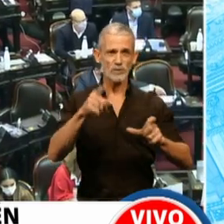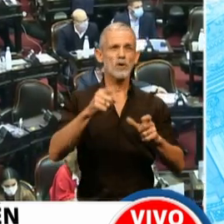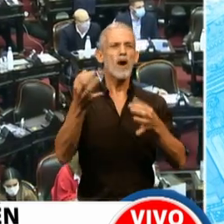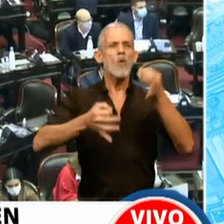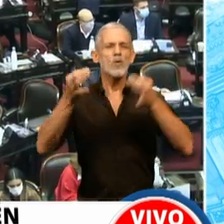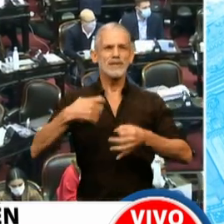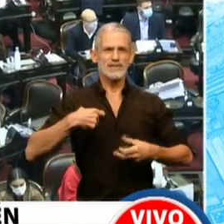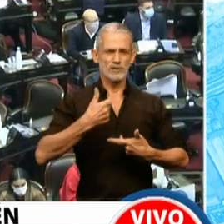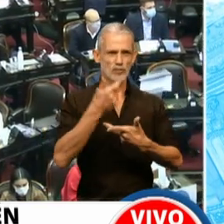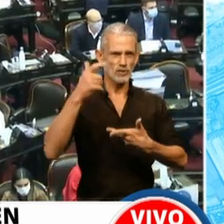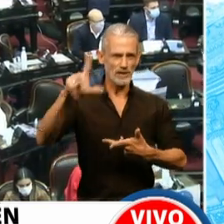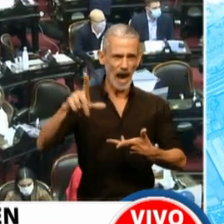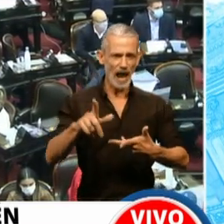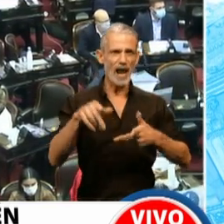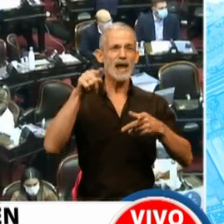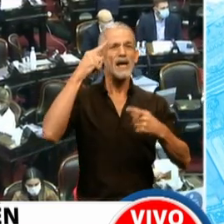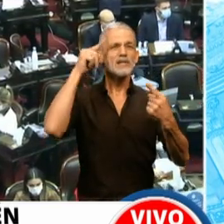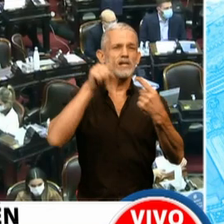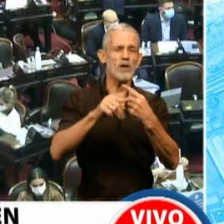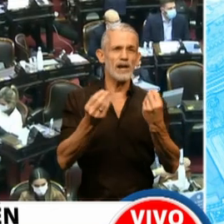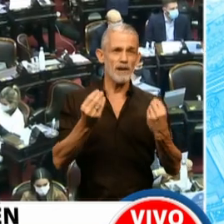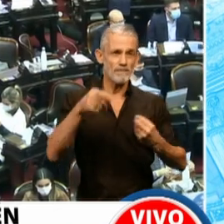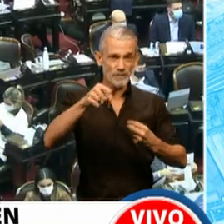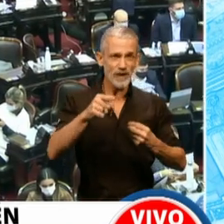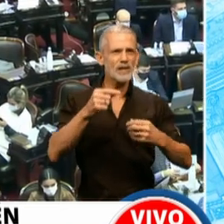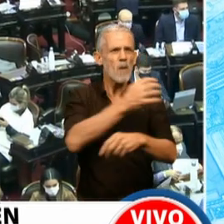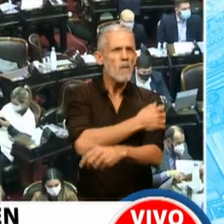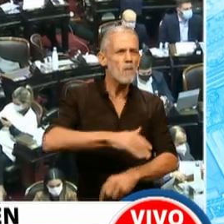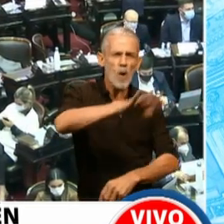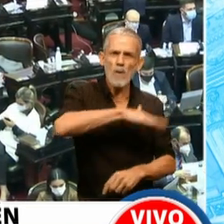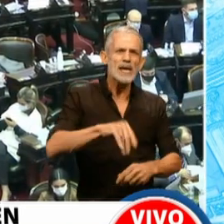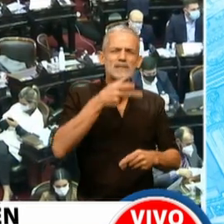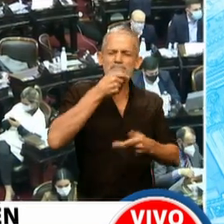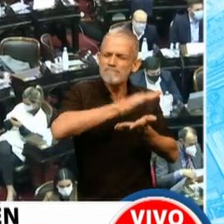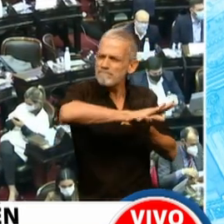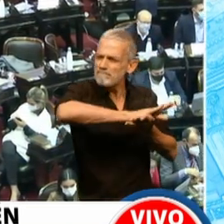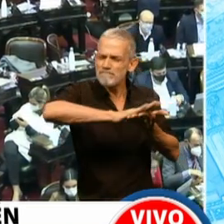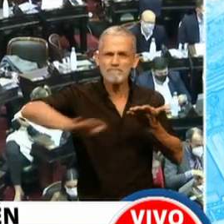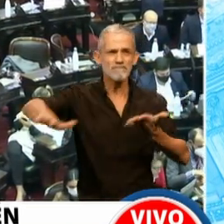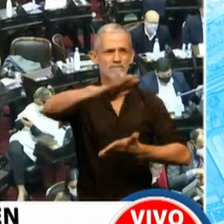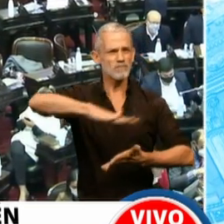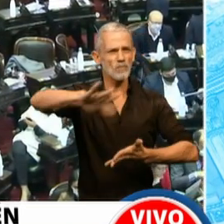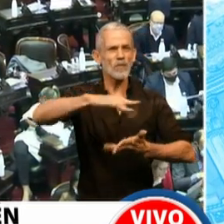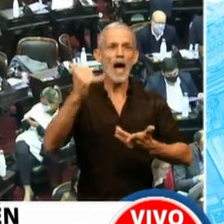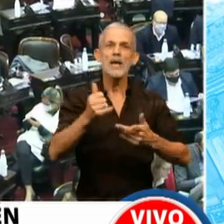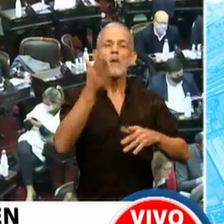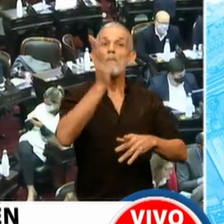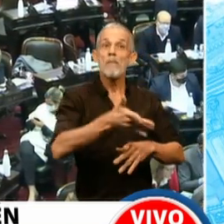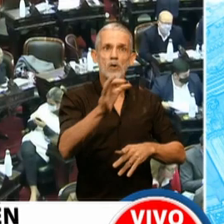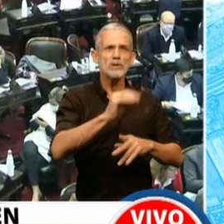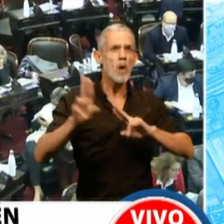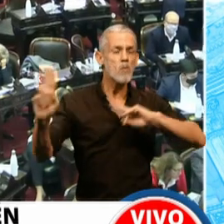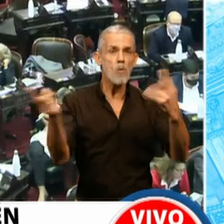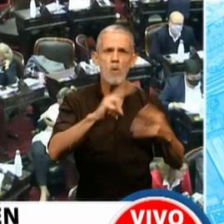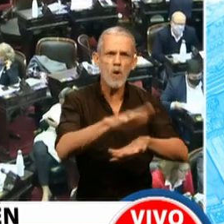esas ideas se gestaron en un horizonte de pobreza y desolación con los índices más altos de